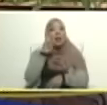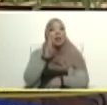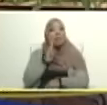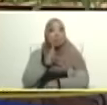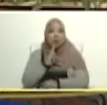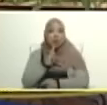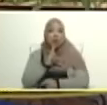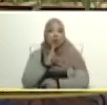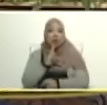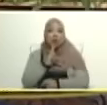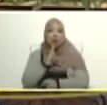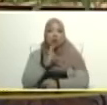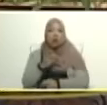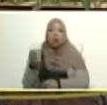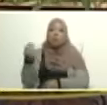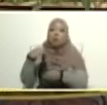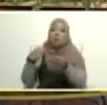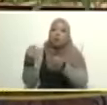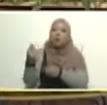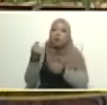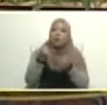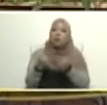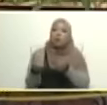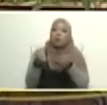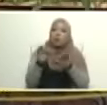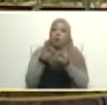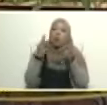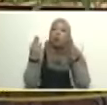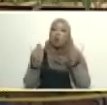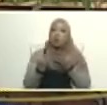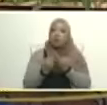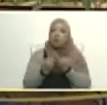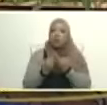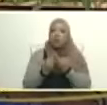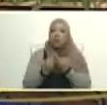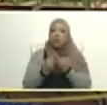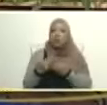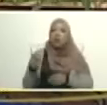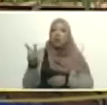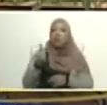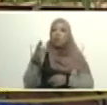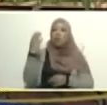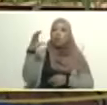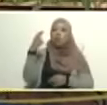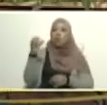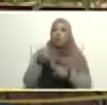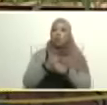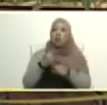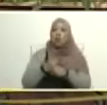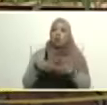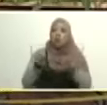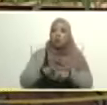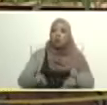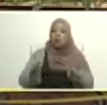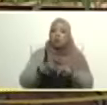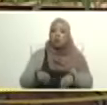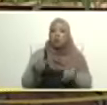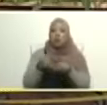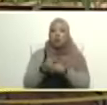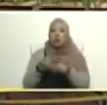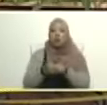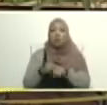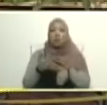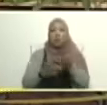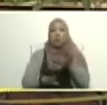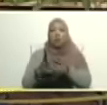que daría muchísimo más dinero a los habitantes de ambos países que la explotación de economías ilícitas de